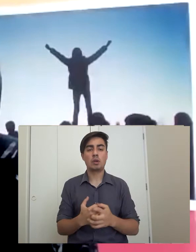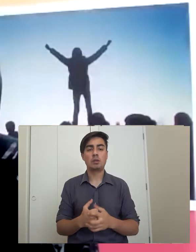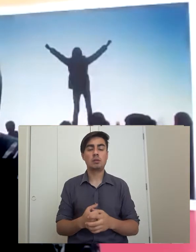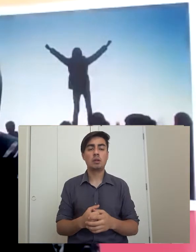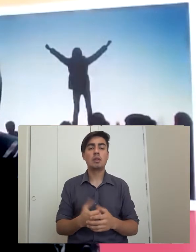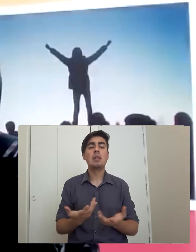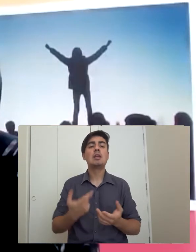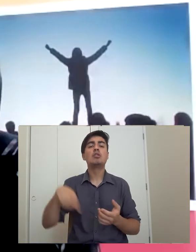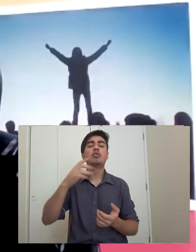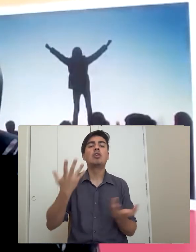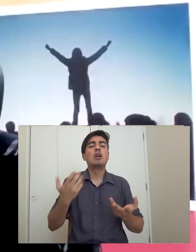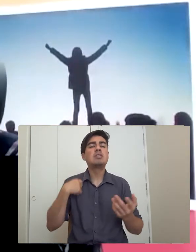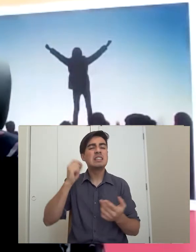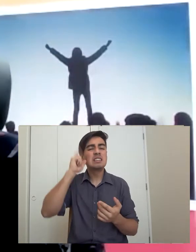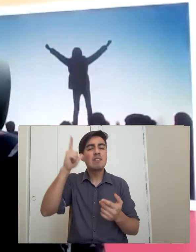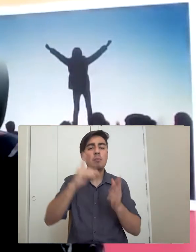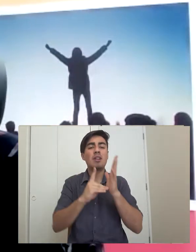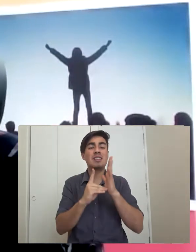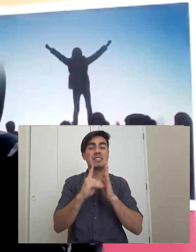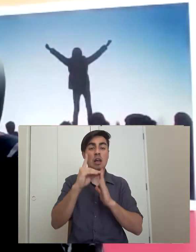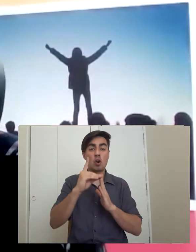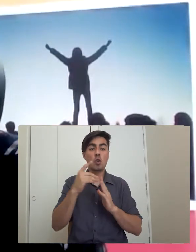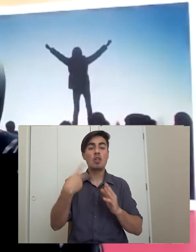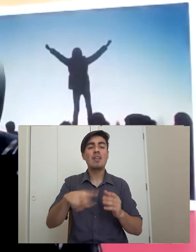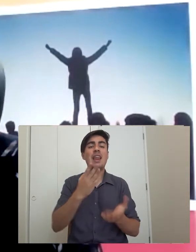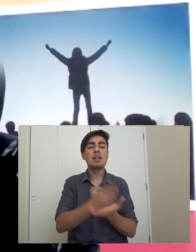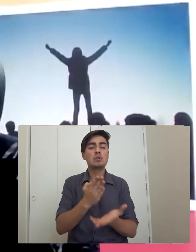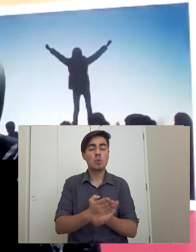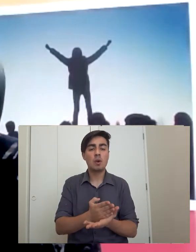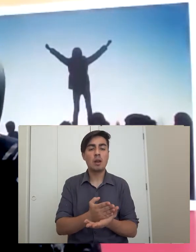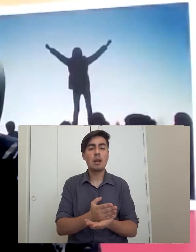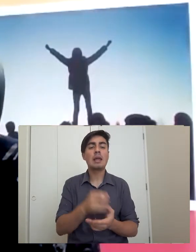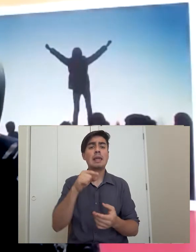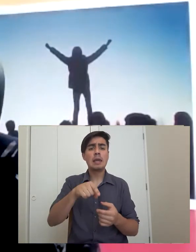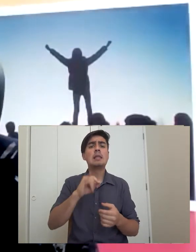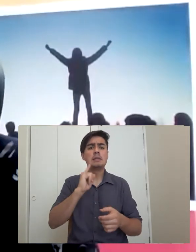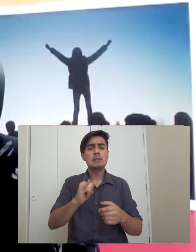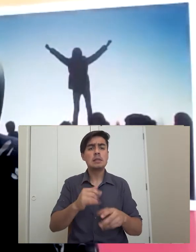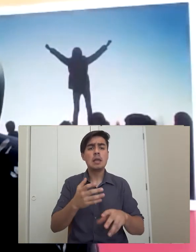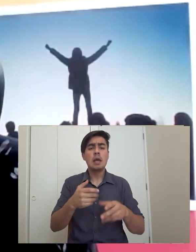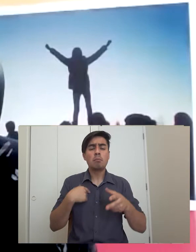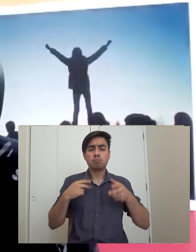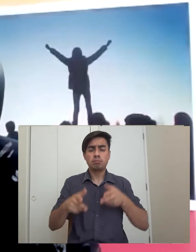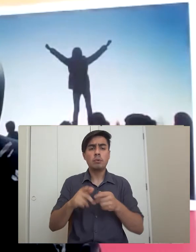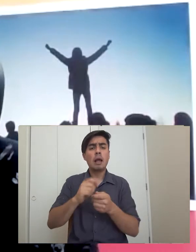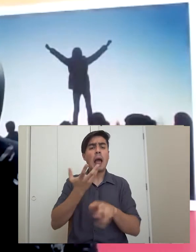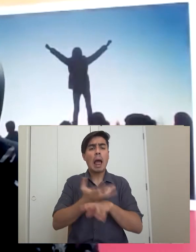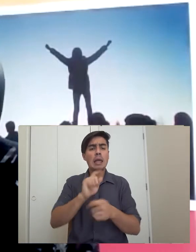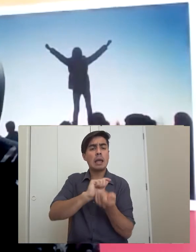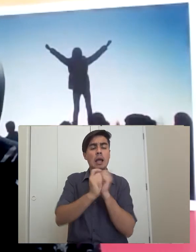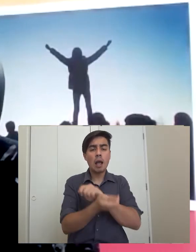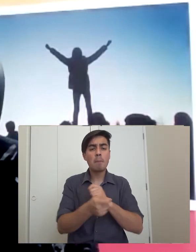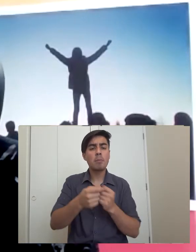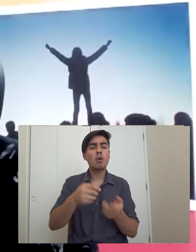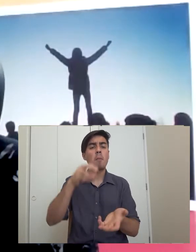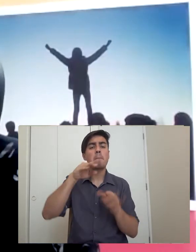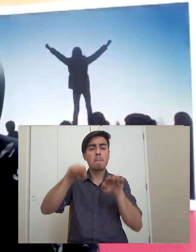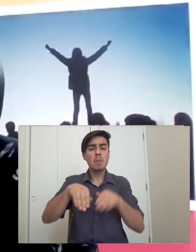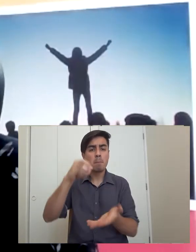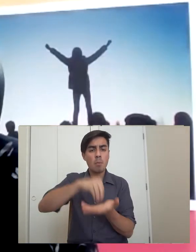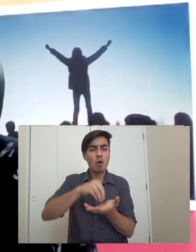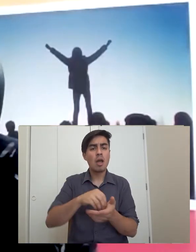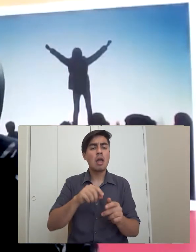nosotros sabemos acerca del desarrollo de las escuelas, que en realidad genera grandes cambios en las escuelas y